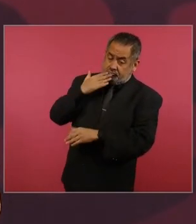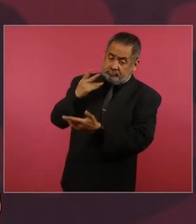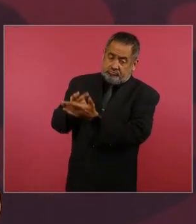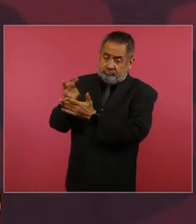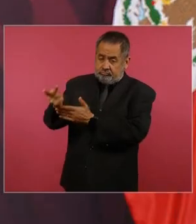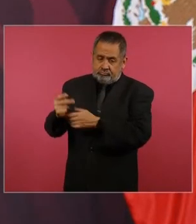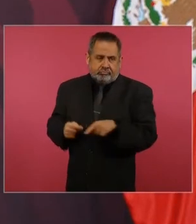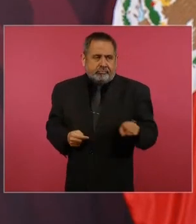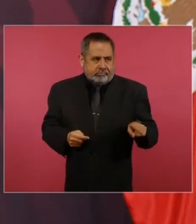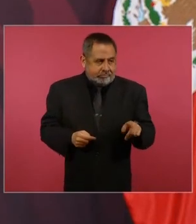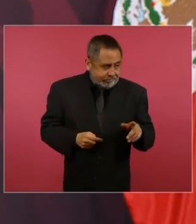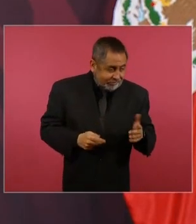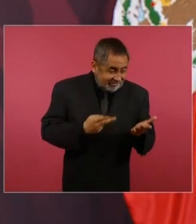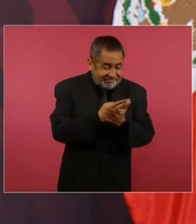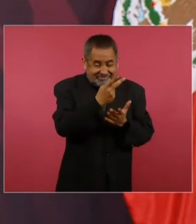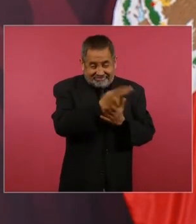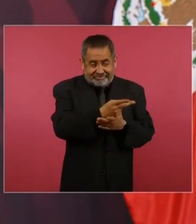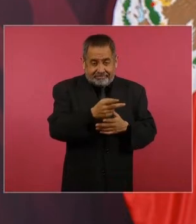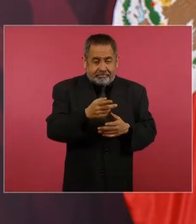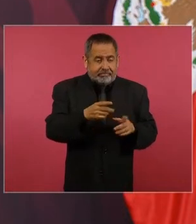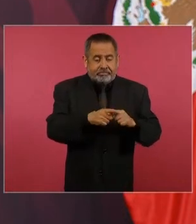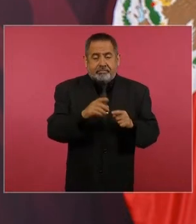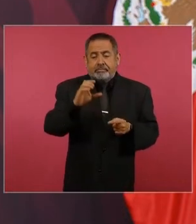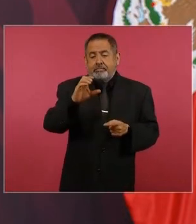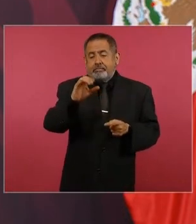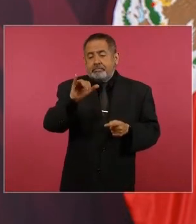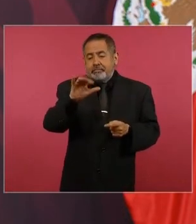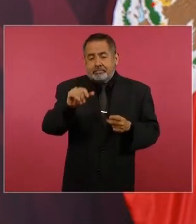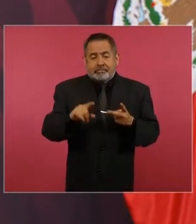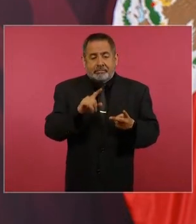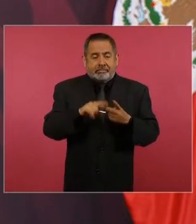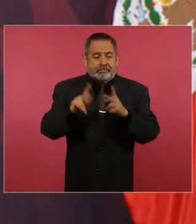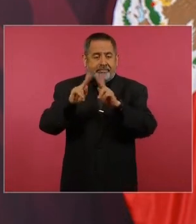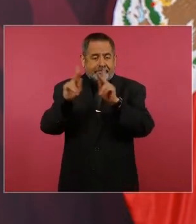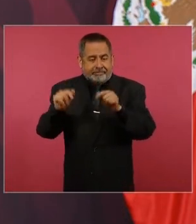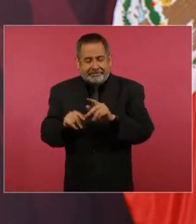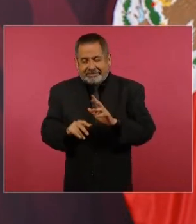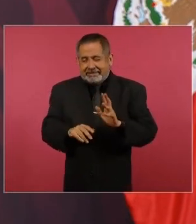pero los de ciencia y los de la paz,